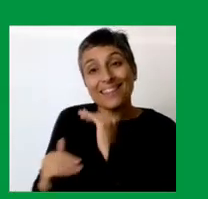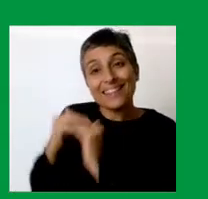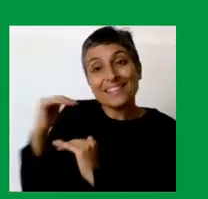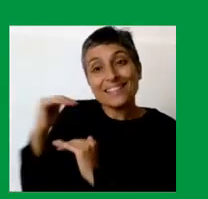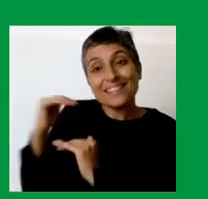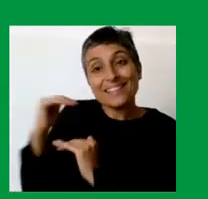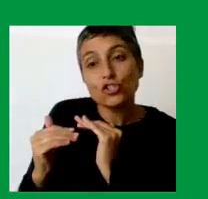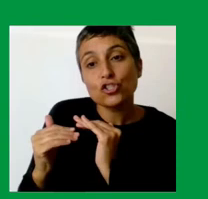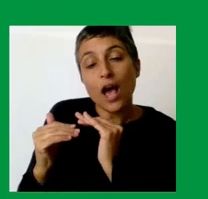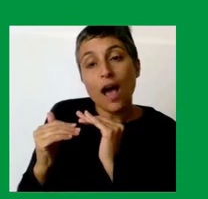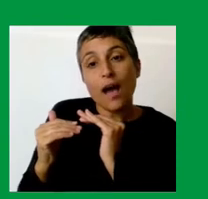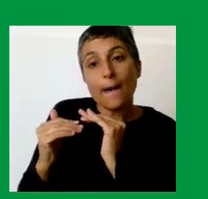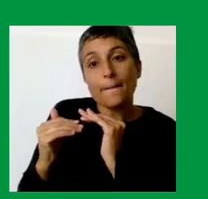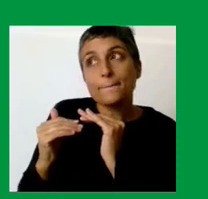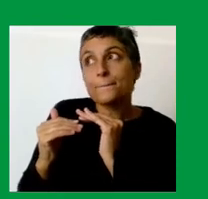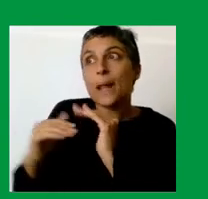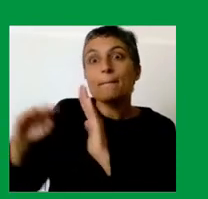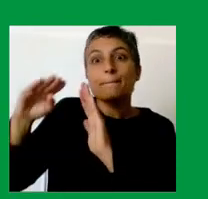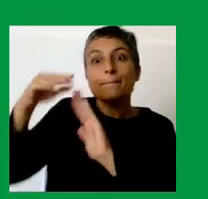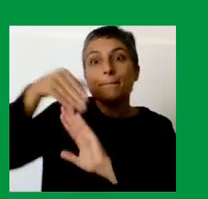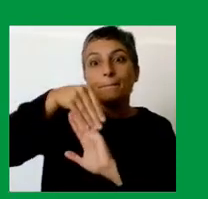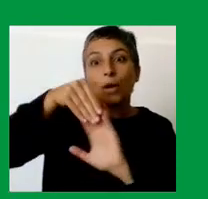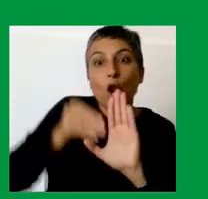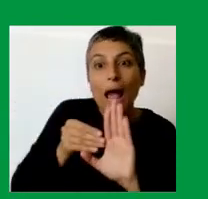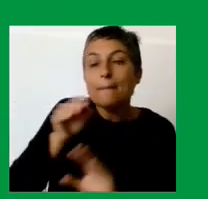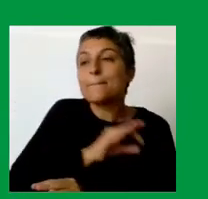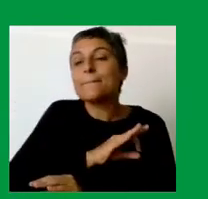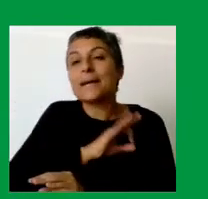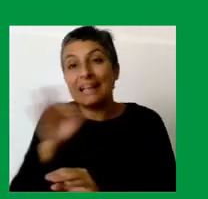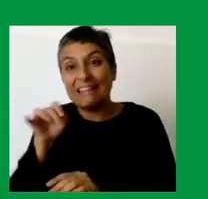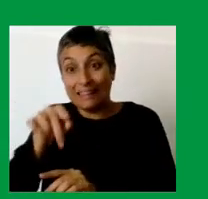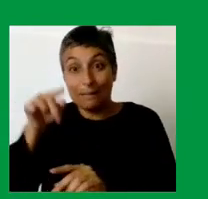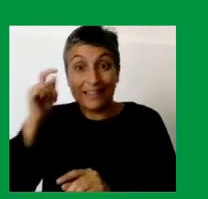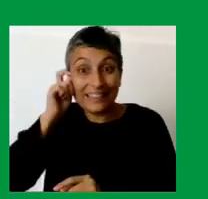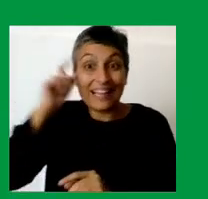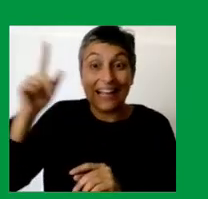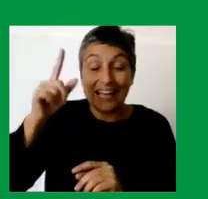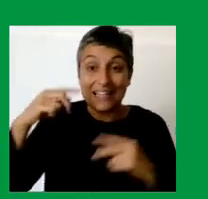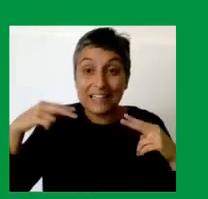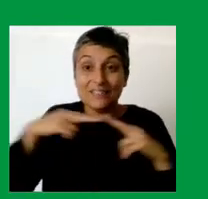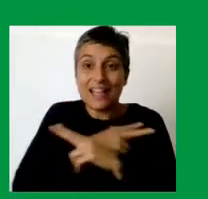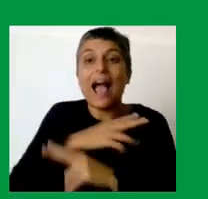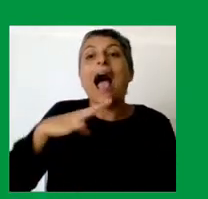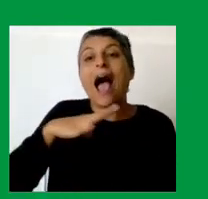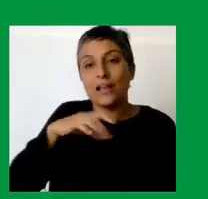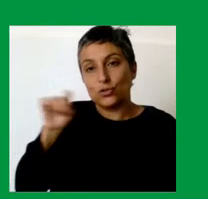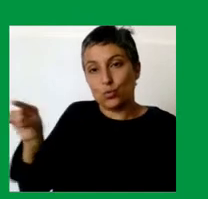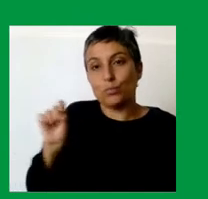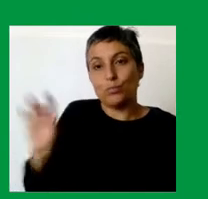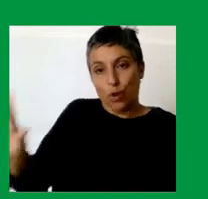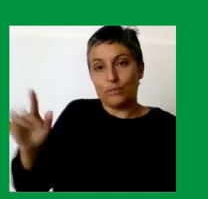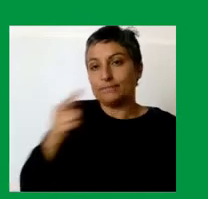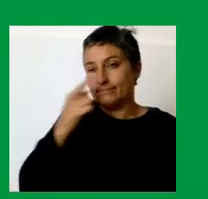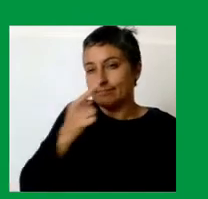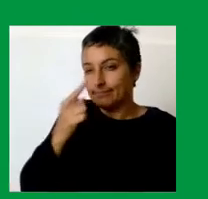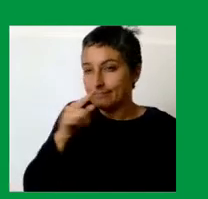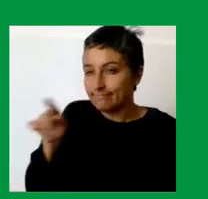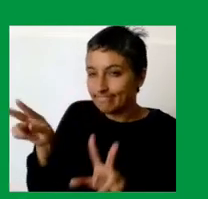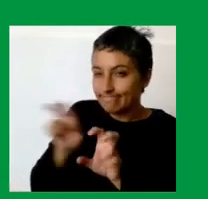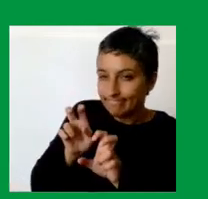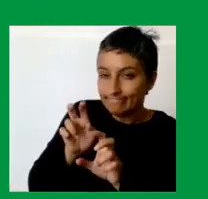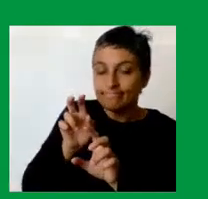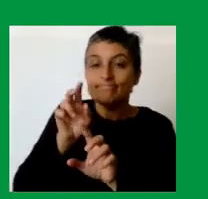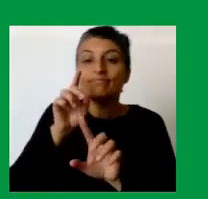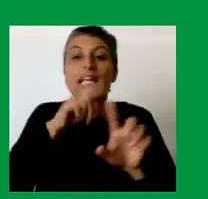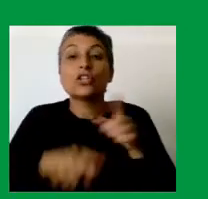determinados programas, y en este caso la inteligencia artificial, tienen sus intereses. Dicho esto, cuando la